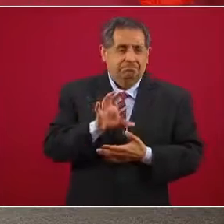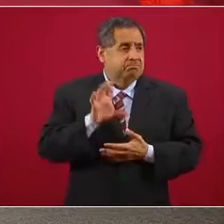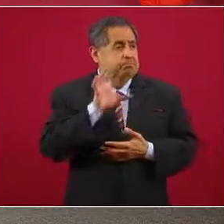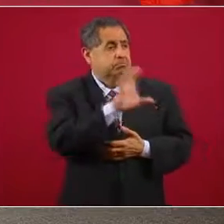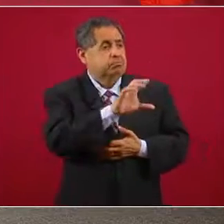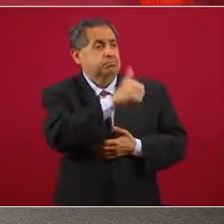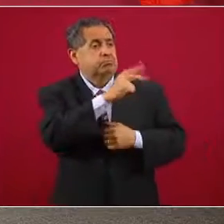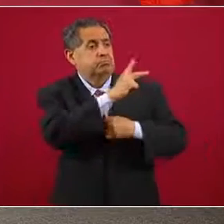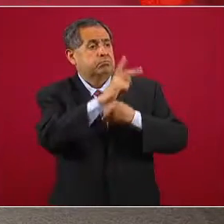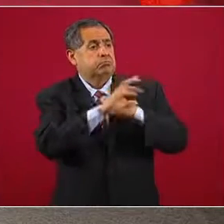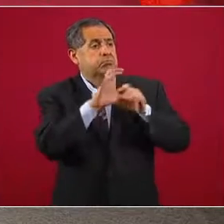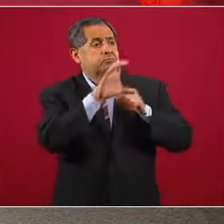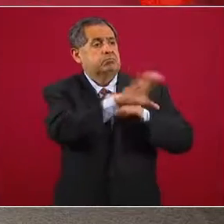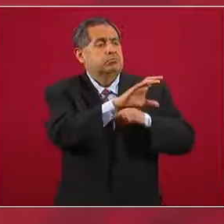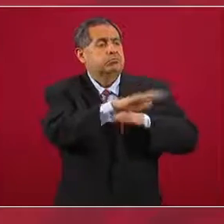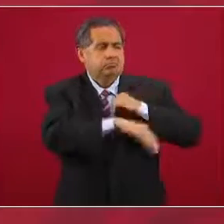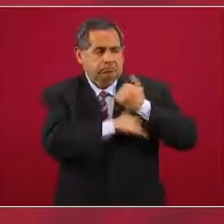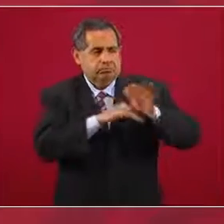fiscal,